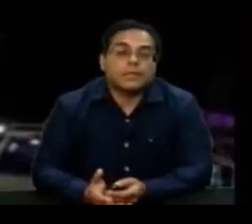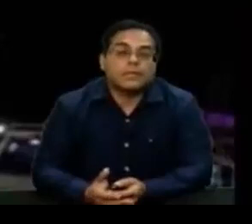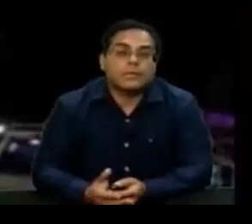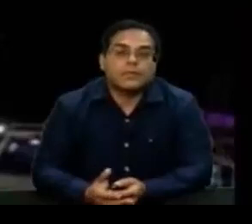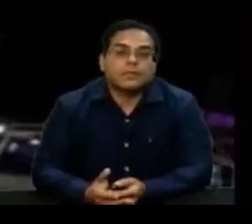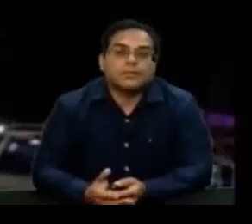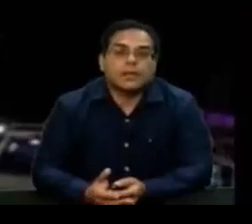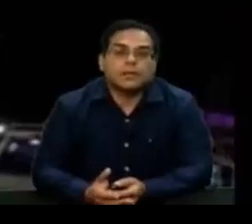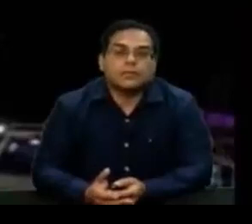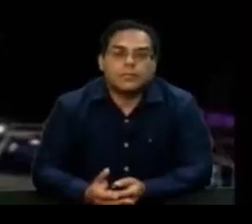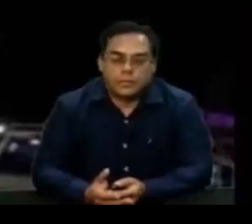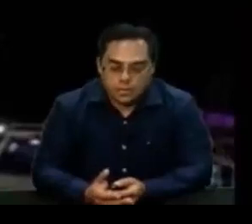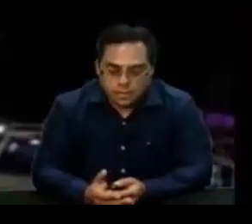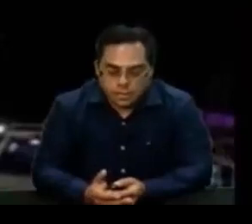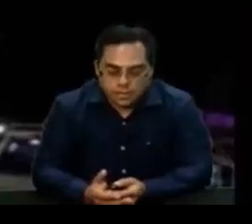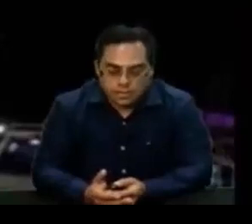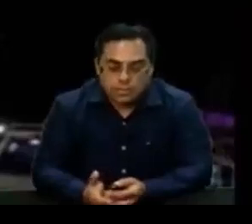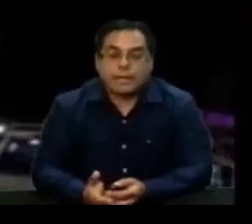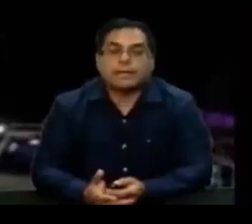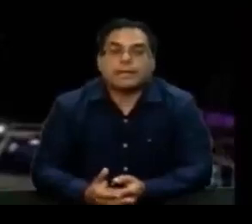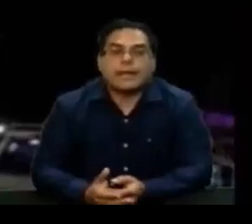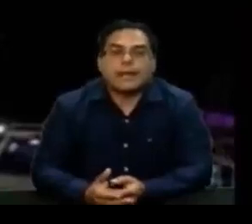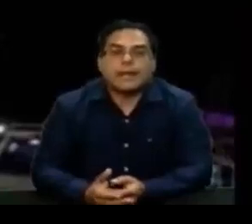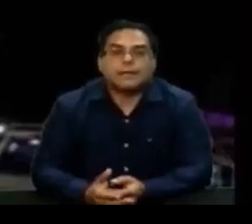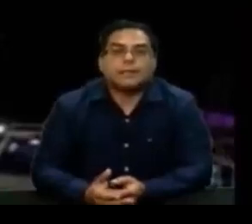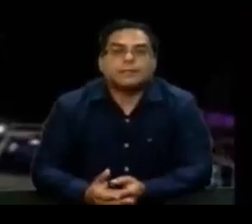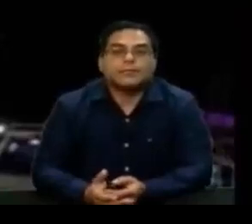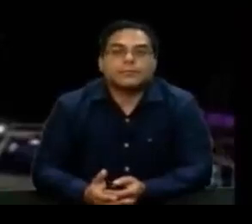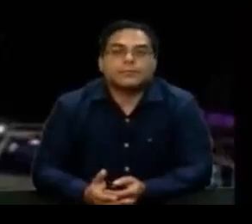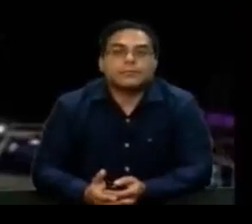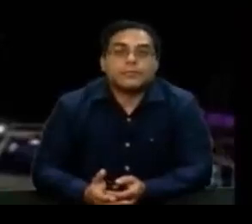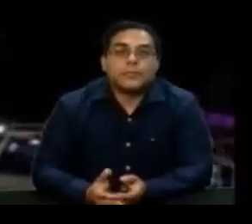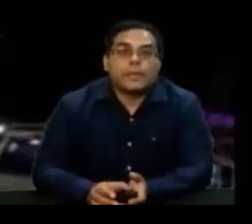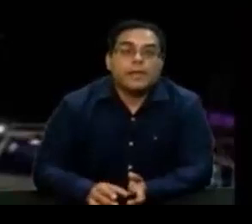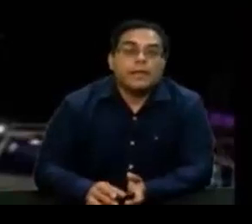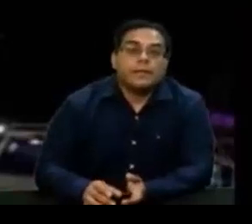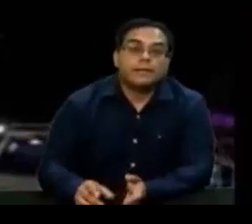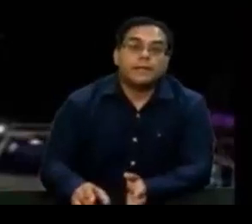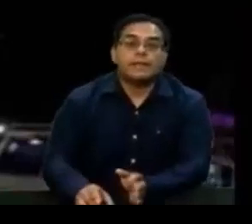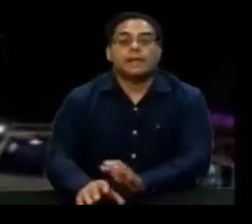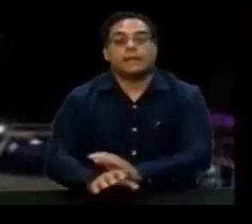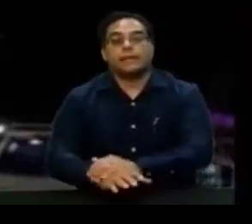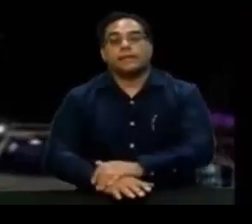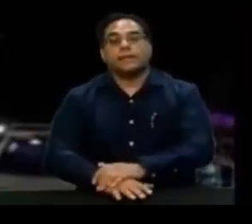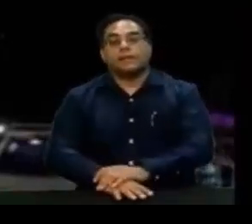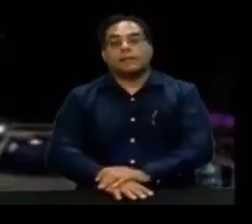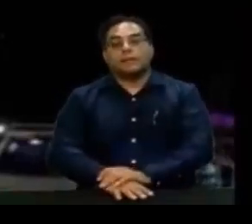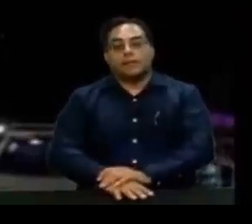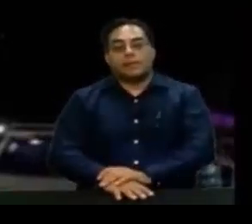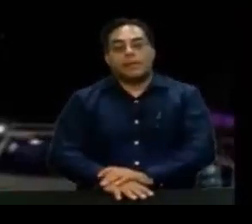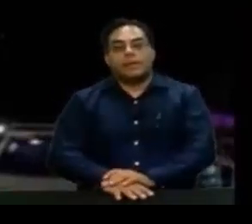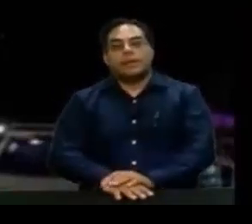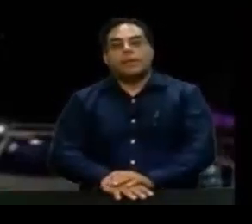tal desprendimientos de algún tipo de una parte de la cara, ¿no? Esta niña,